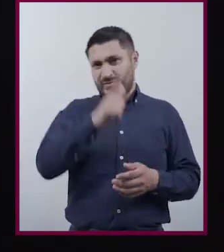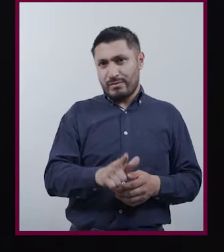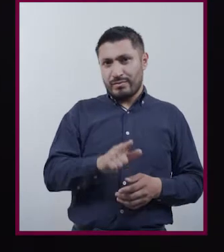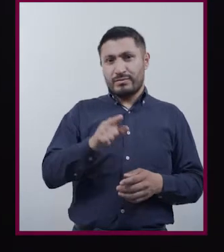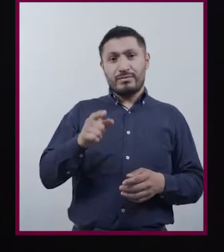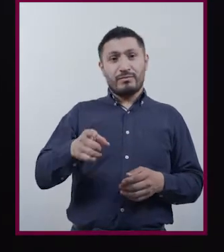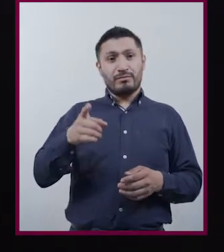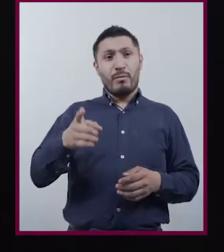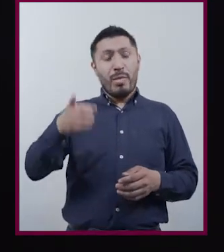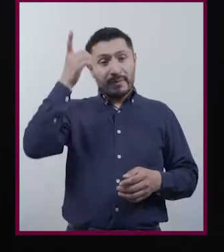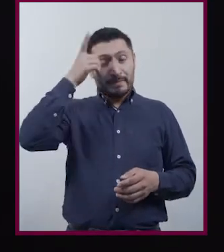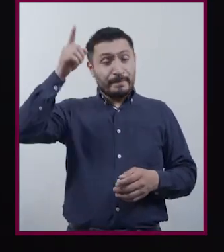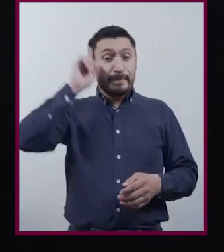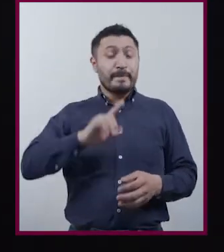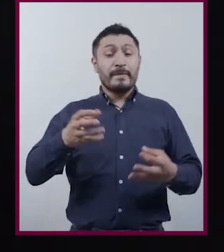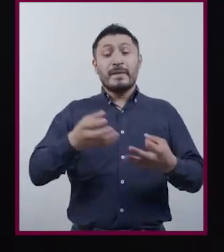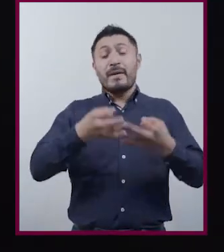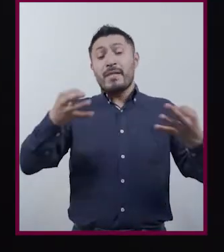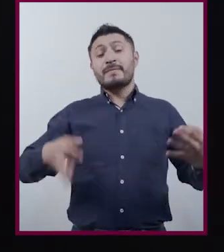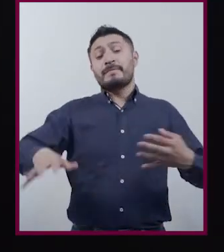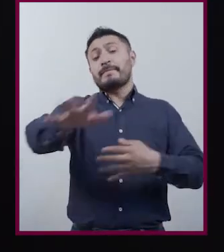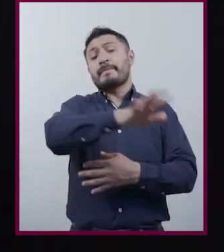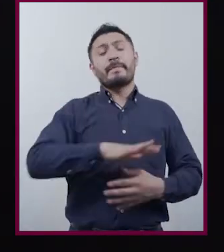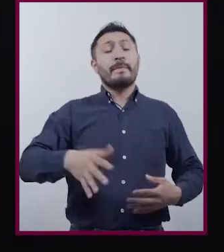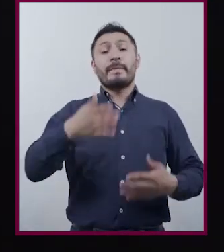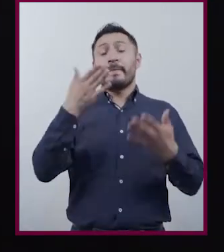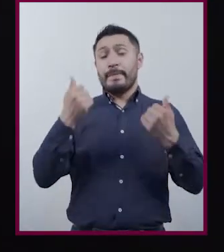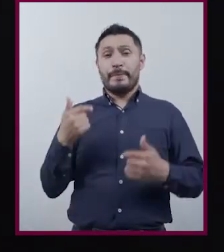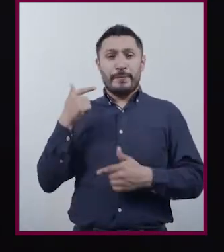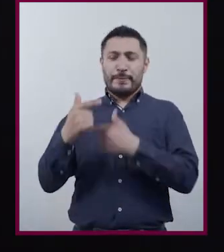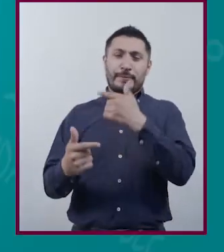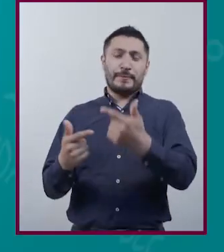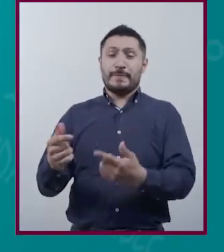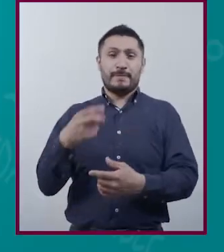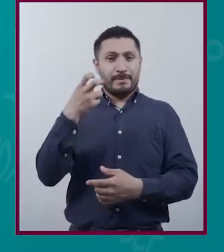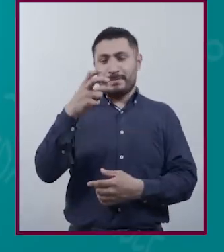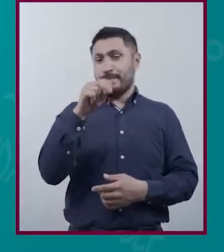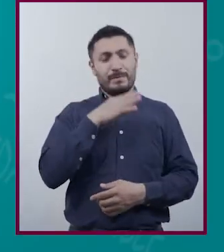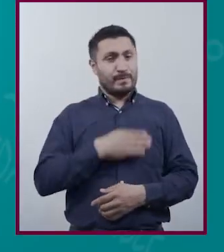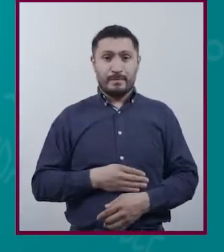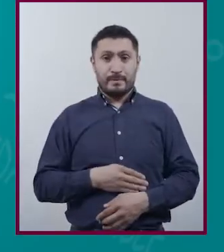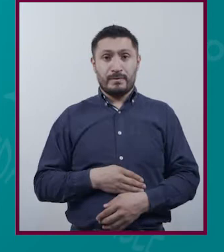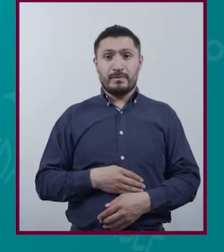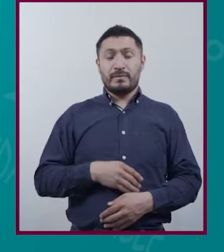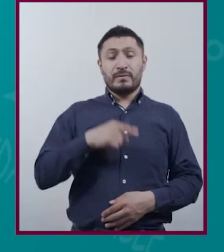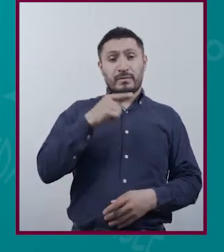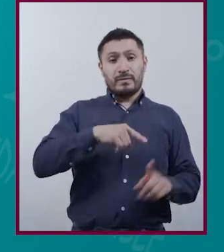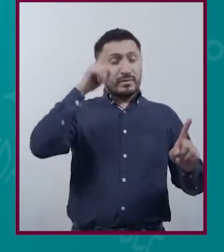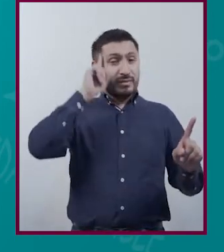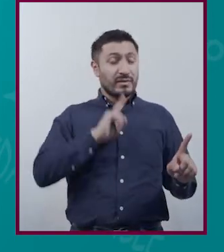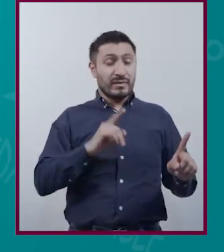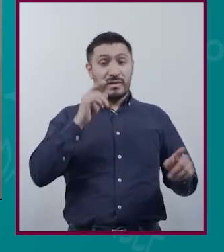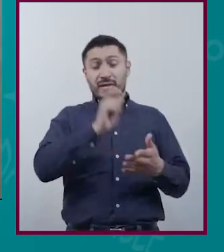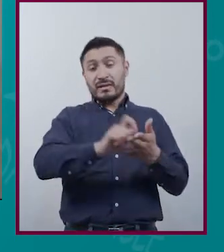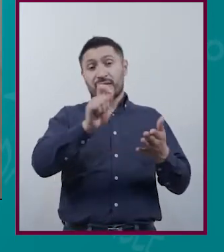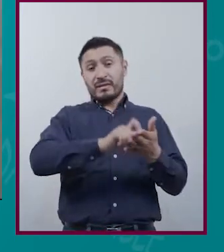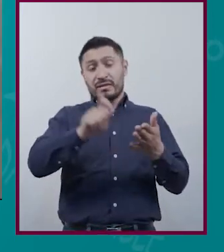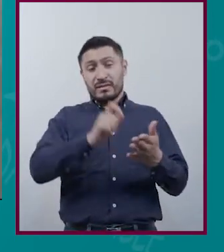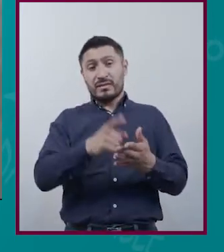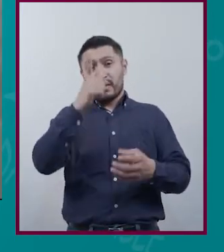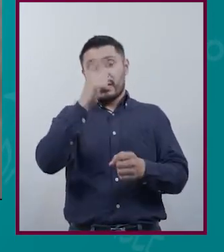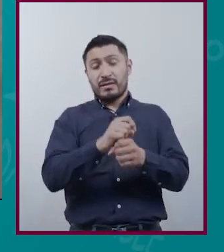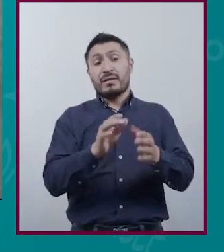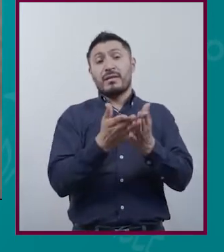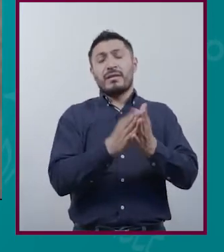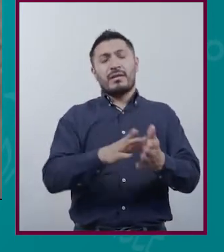una terrateniente en medio de desheredados. Eso no es justo. Castellanos escribió su primera novela plasmando